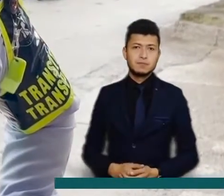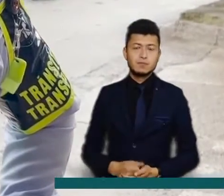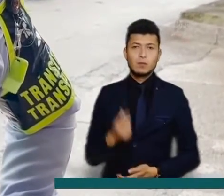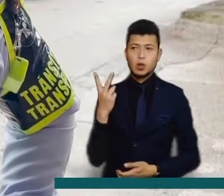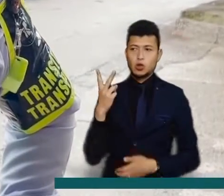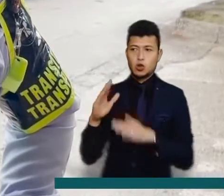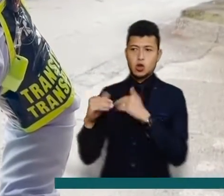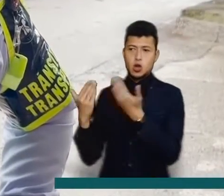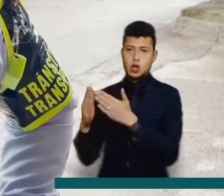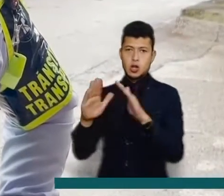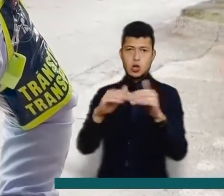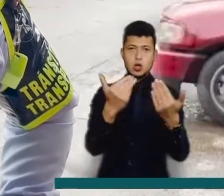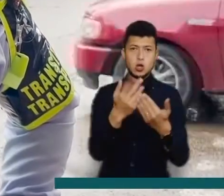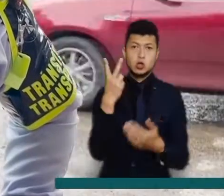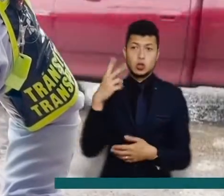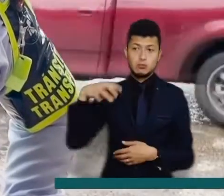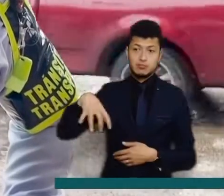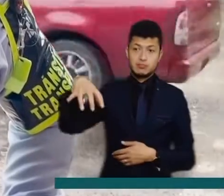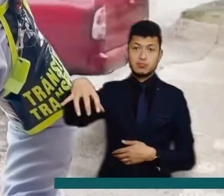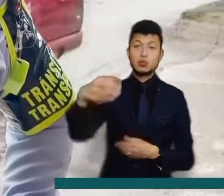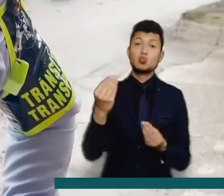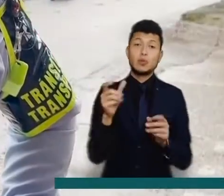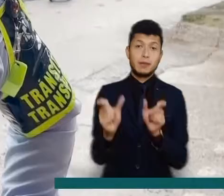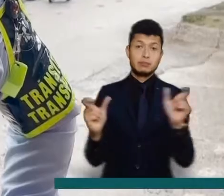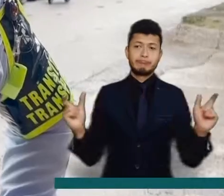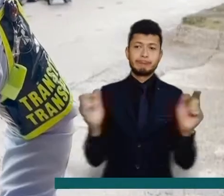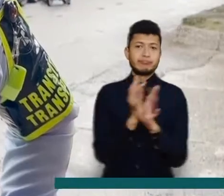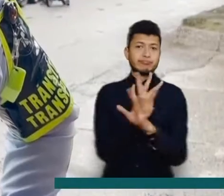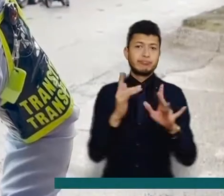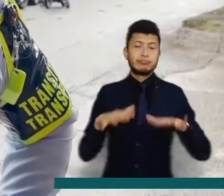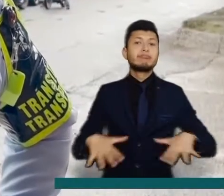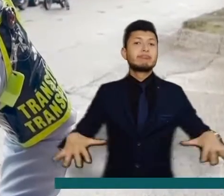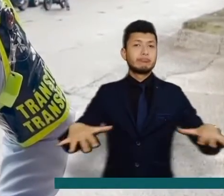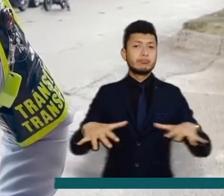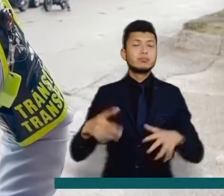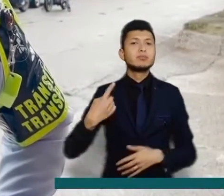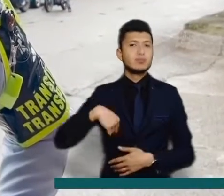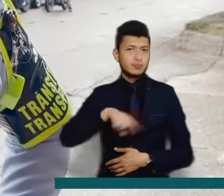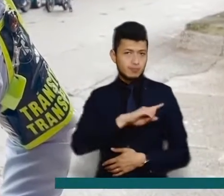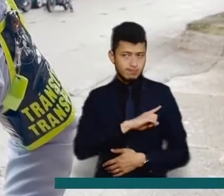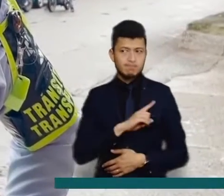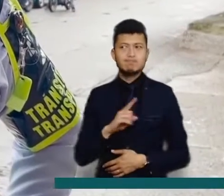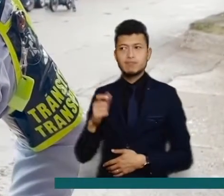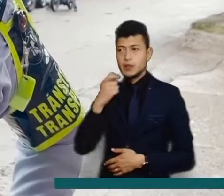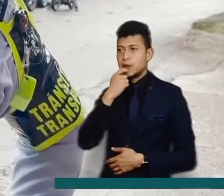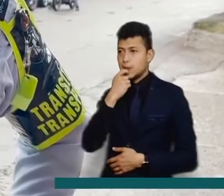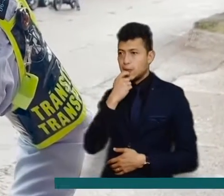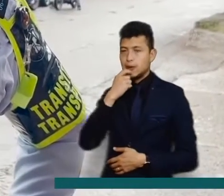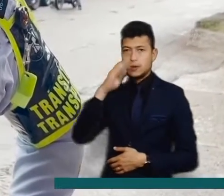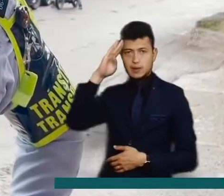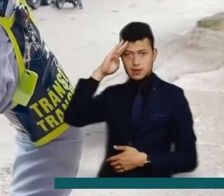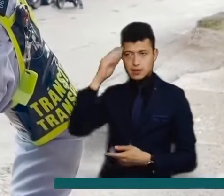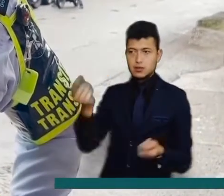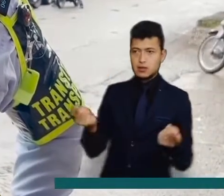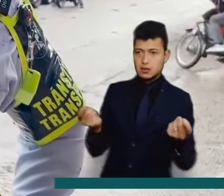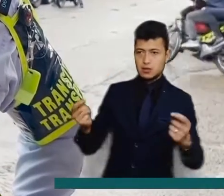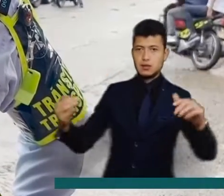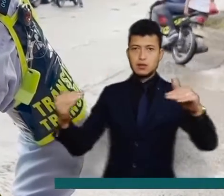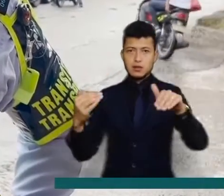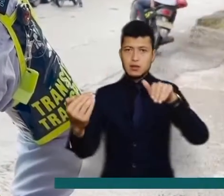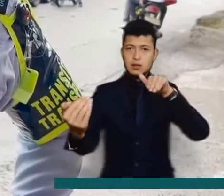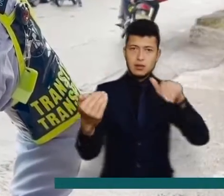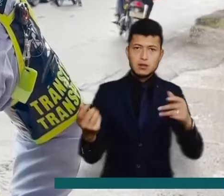donde contamos con mucha presencia de peatón. Hemos dispuesto permanentemente de agentes de tránsito para tratar